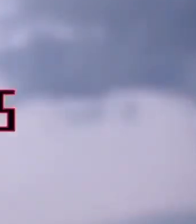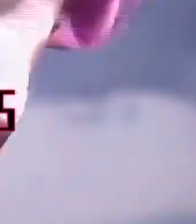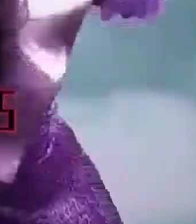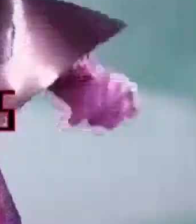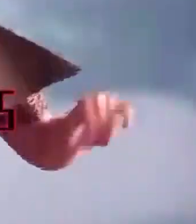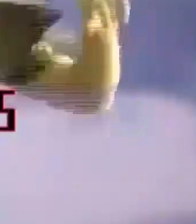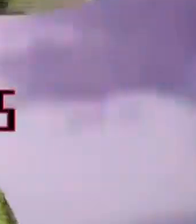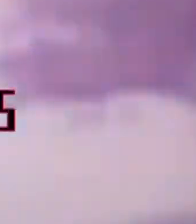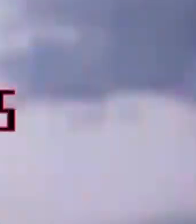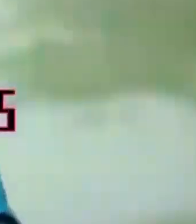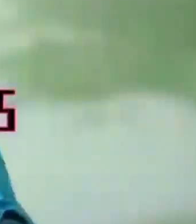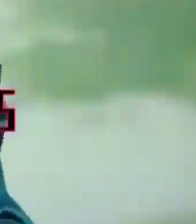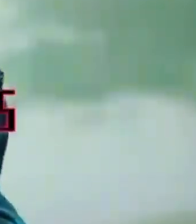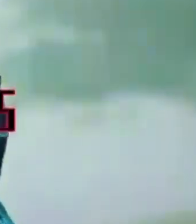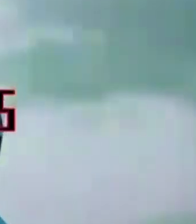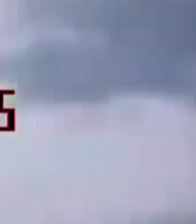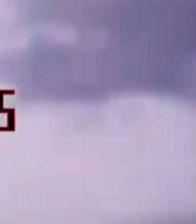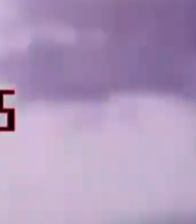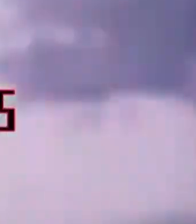refrescos